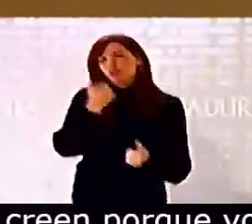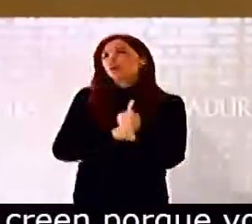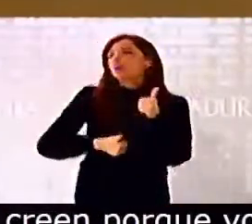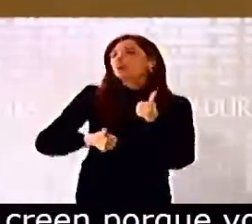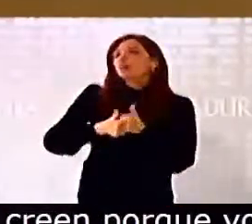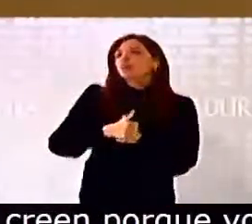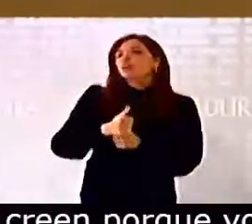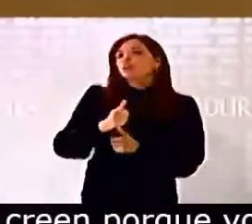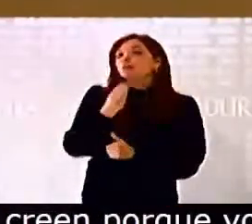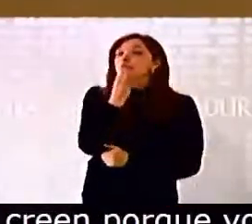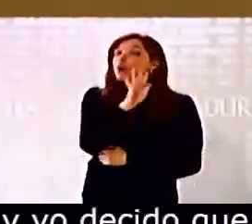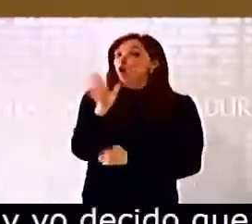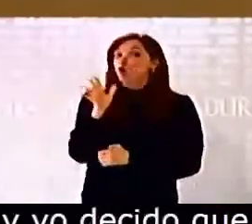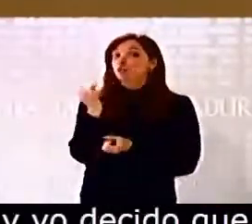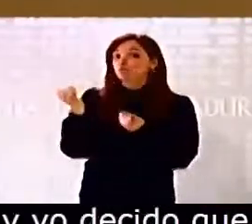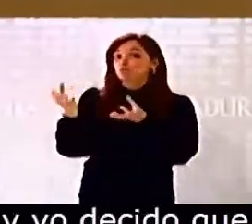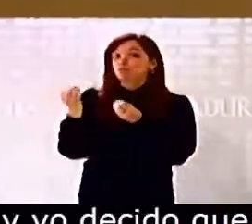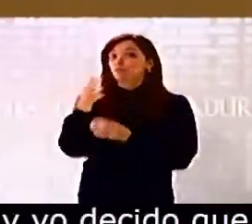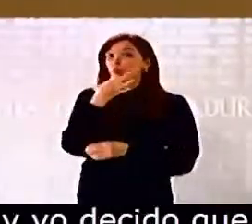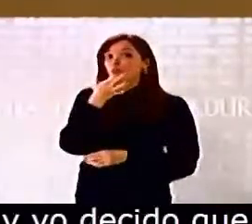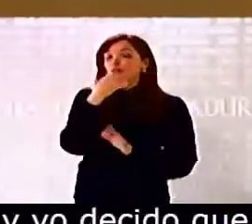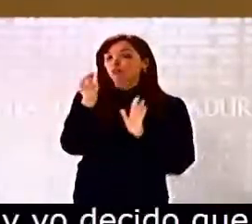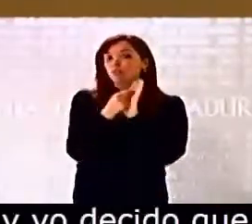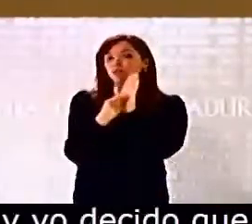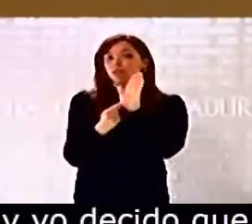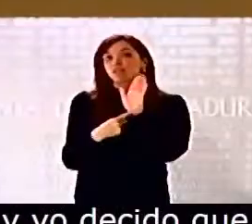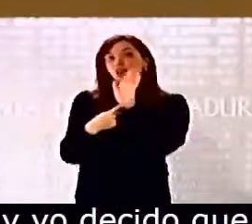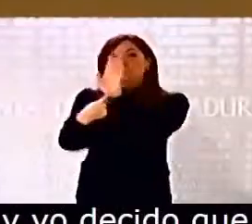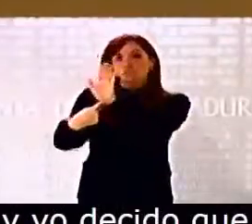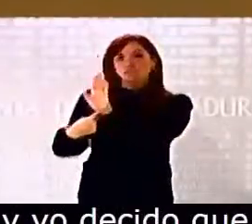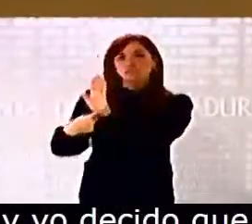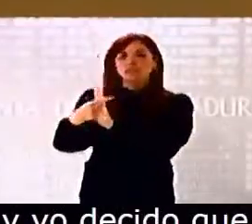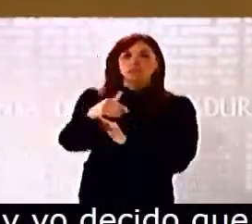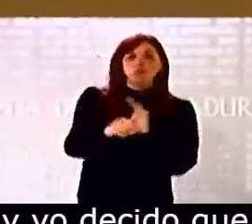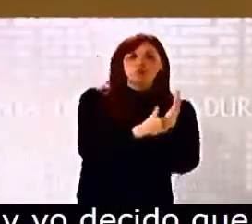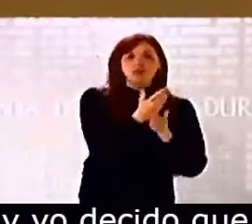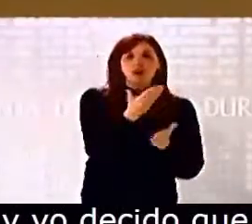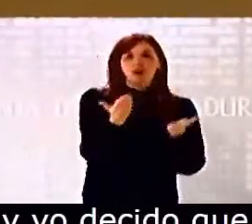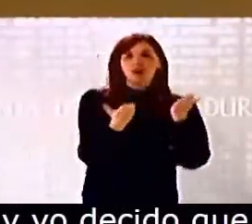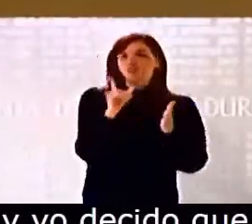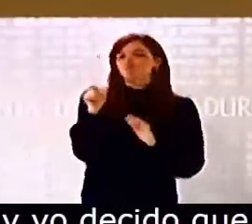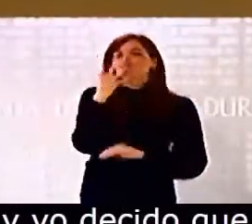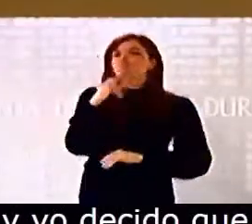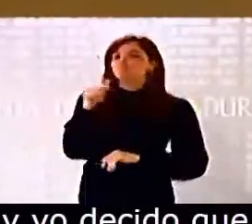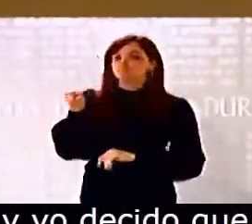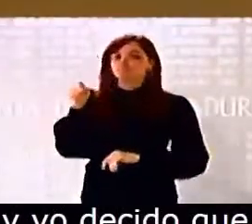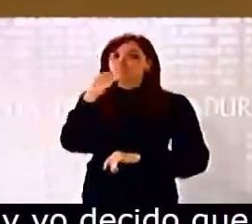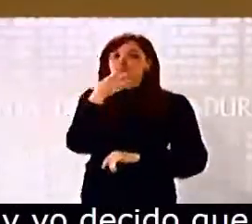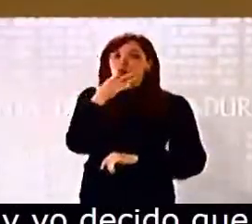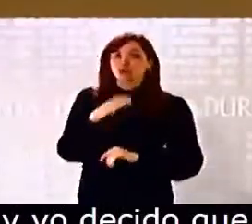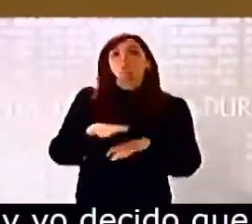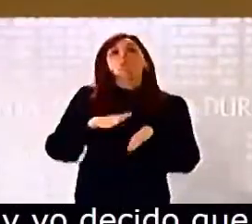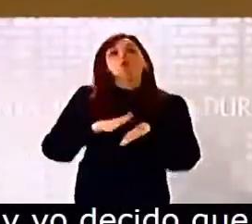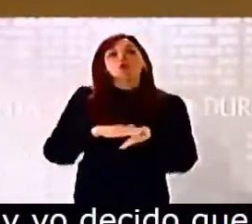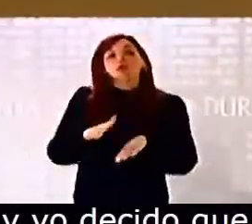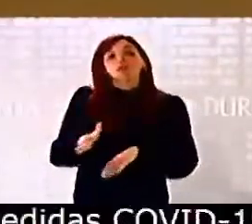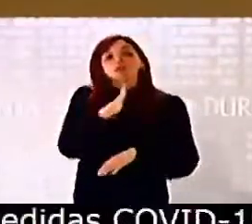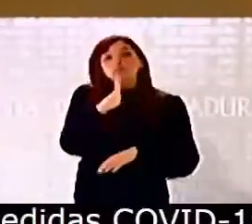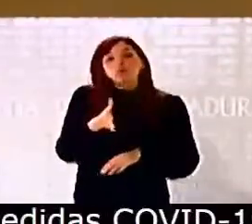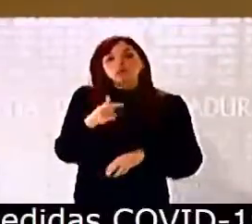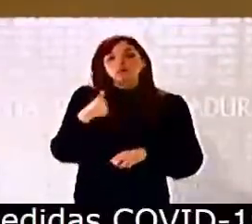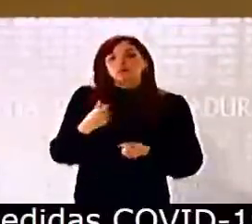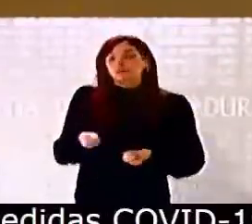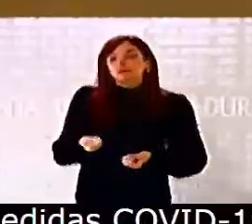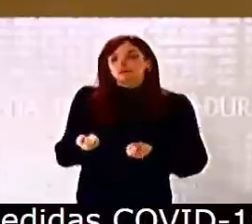informar por la tarde las medidas COVID de este Gobierno que por la mañana? ¿Sabe por qué? Porque informar de manera